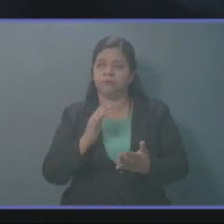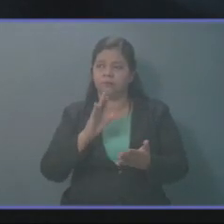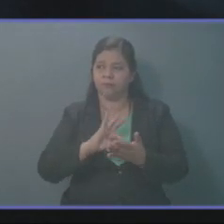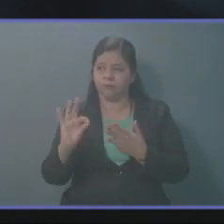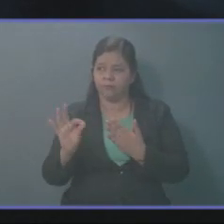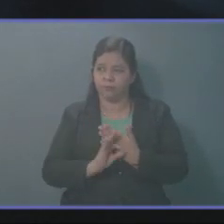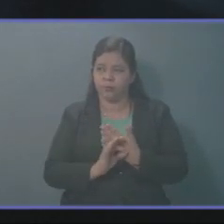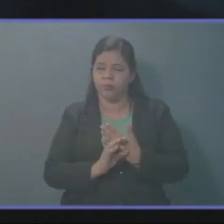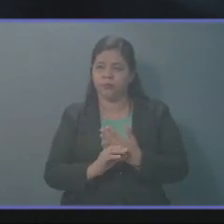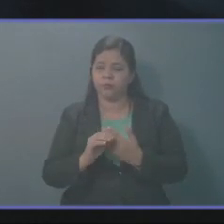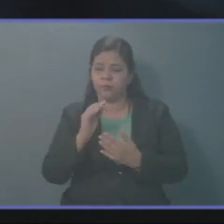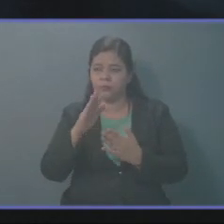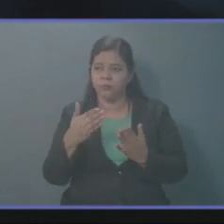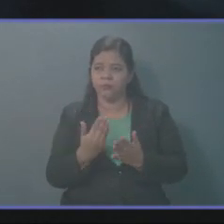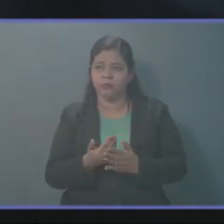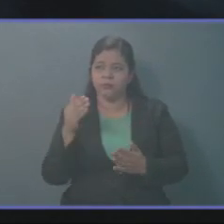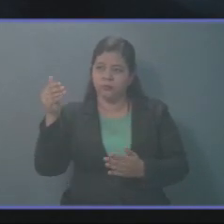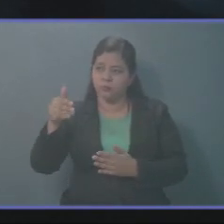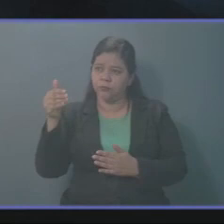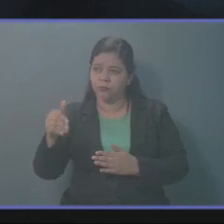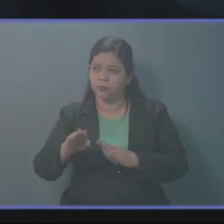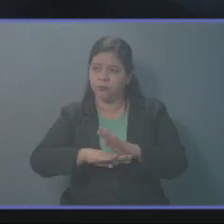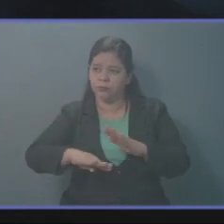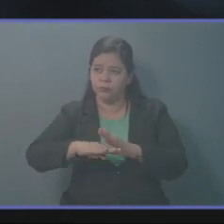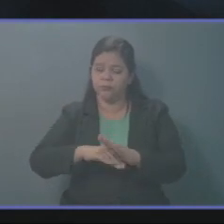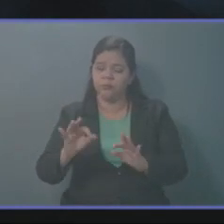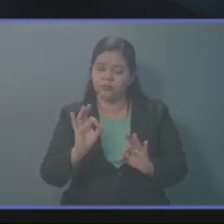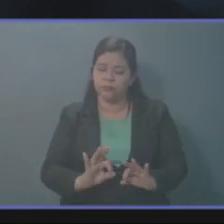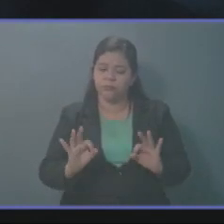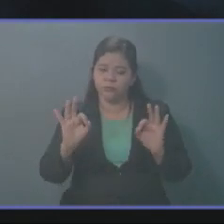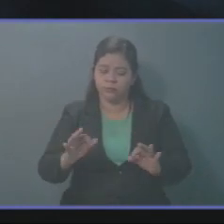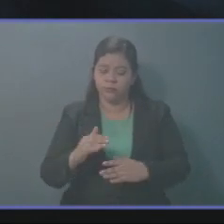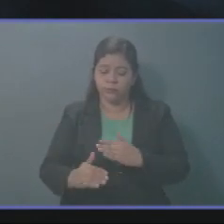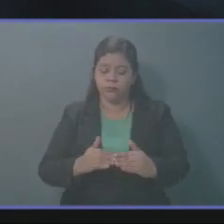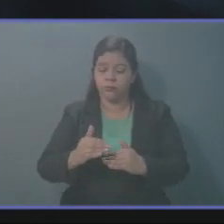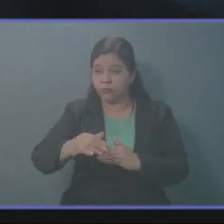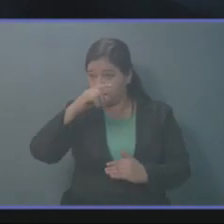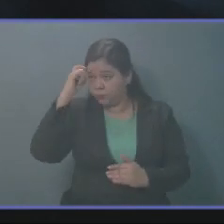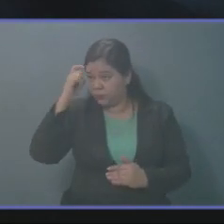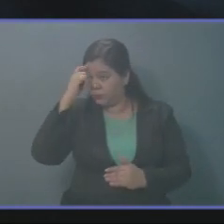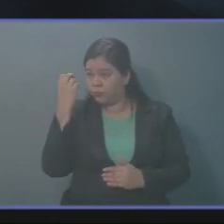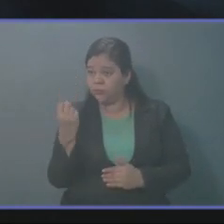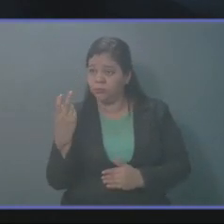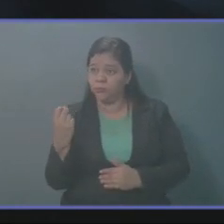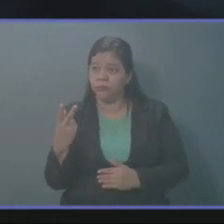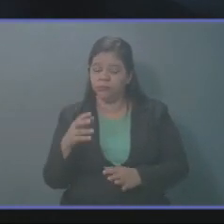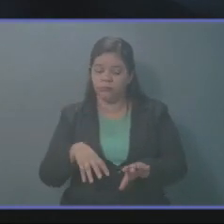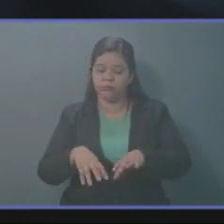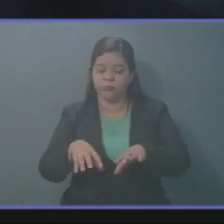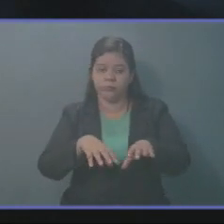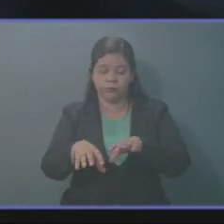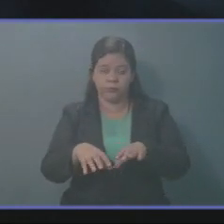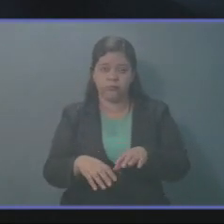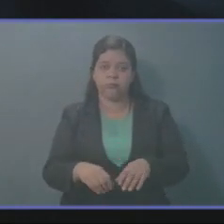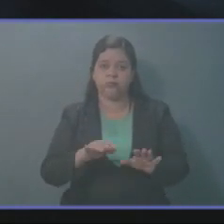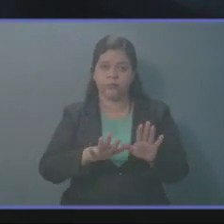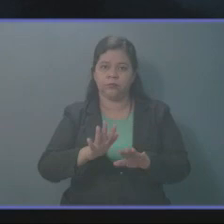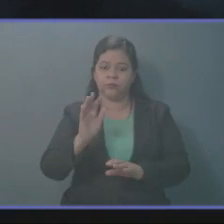ampliación de oferta educativa y educación media para mejorar la productividad en 12 departamentos del país, hasta por 15 millones de euros, dice.